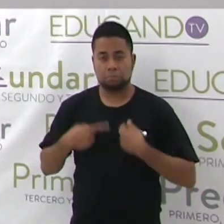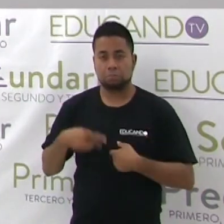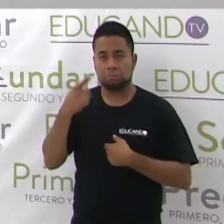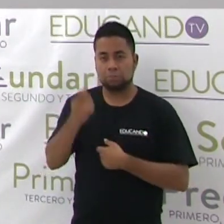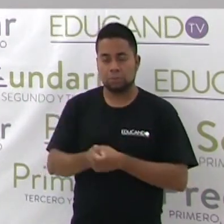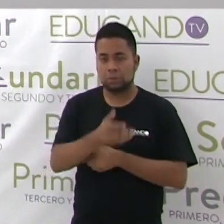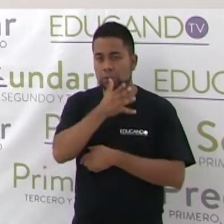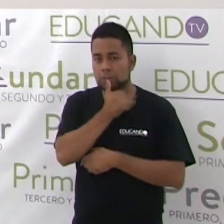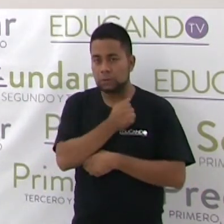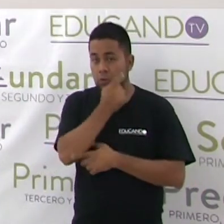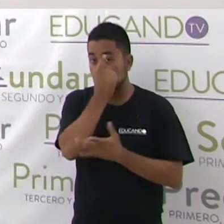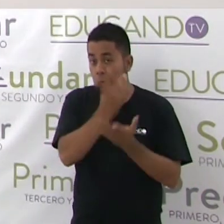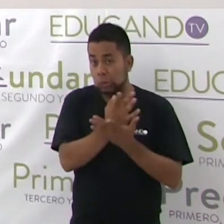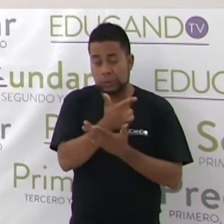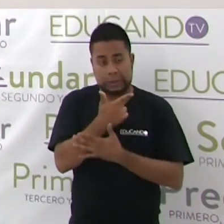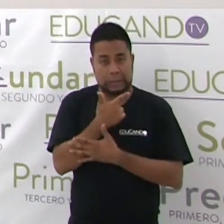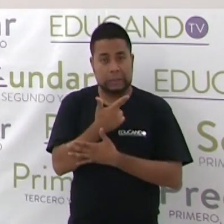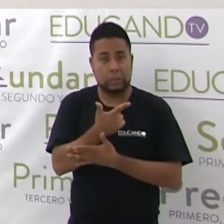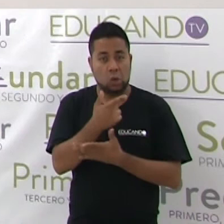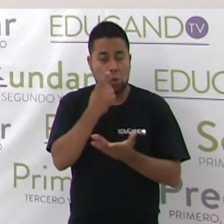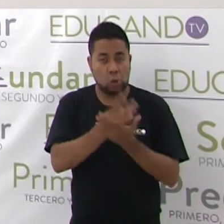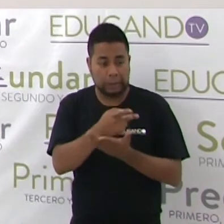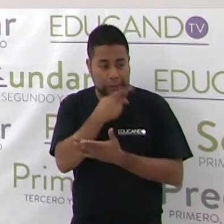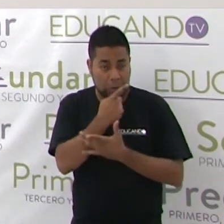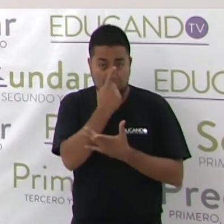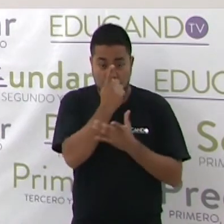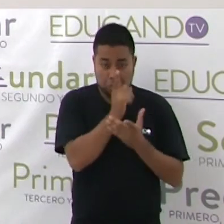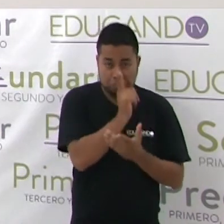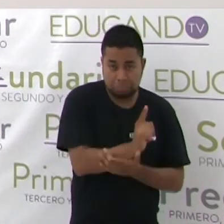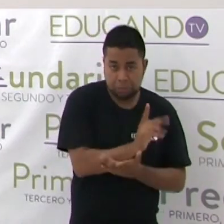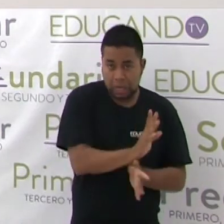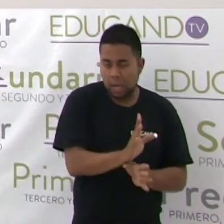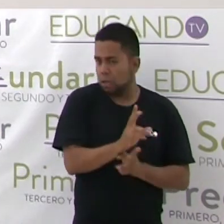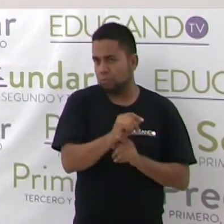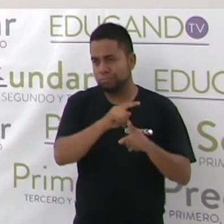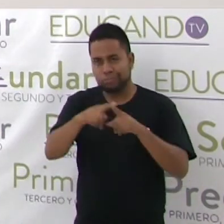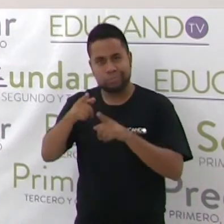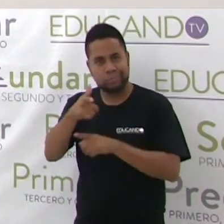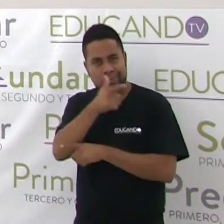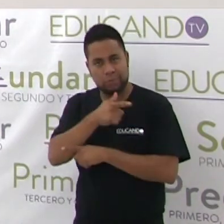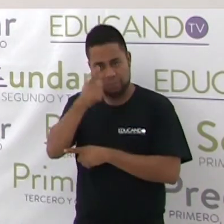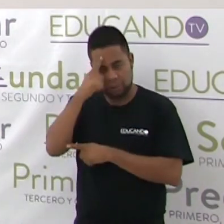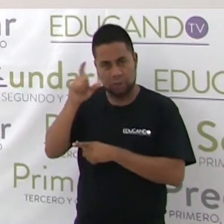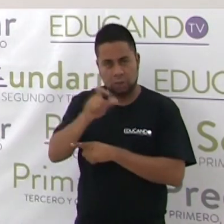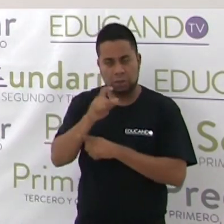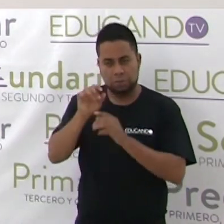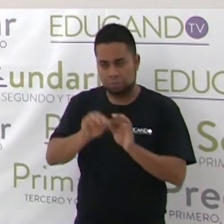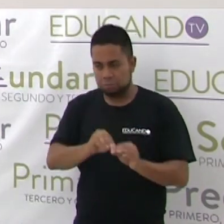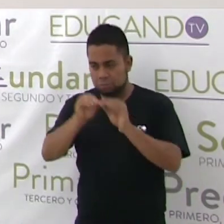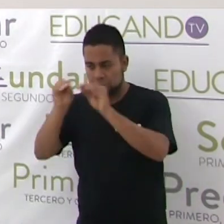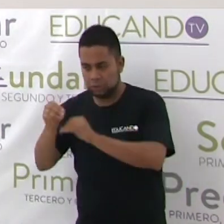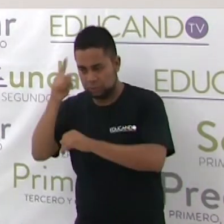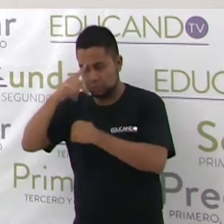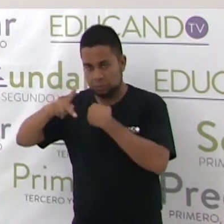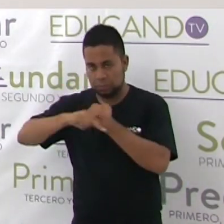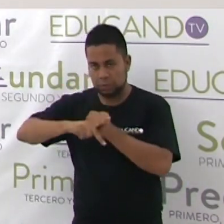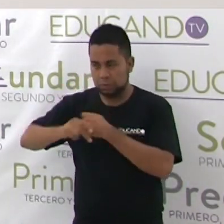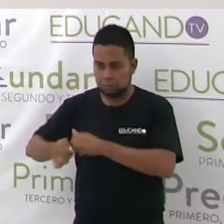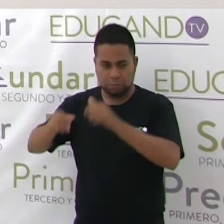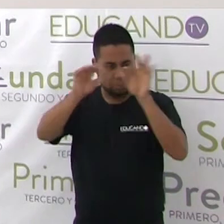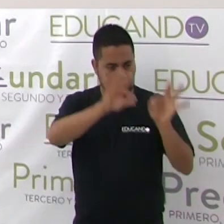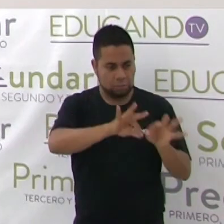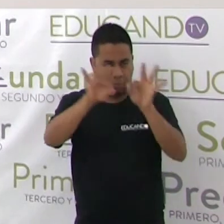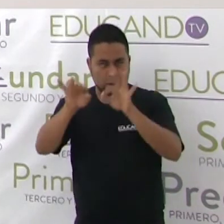no hablen solamente una lengua, hablan varias lenguas para poder, al momento de trasladarse de un país al otro, por ser